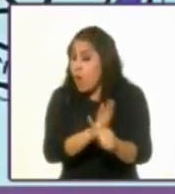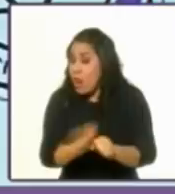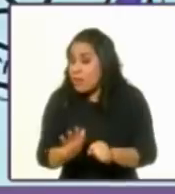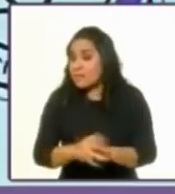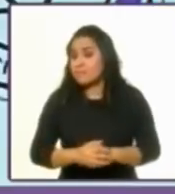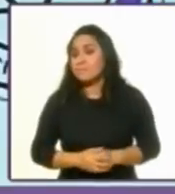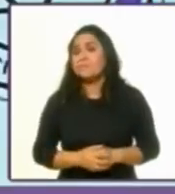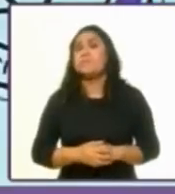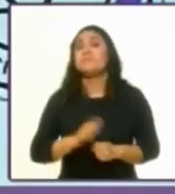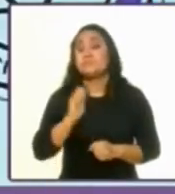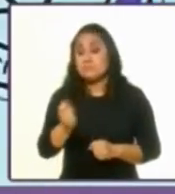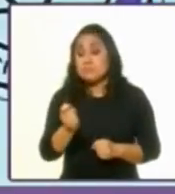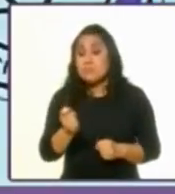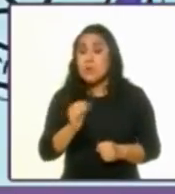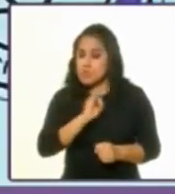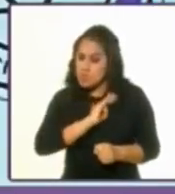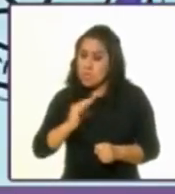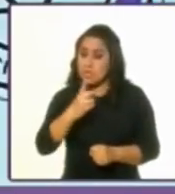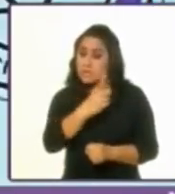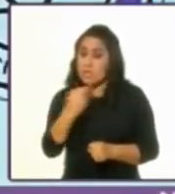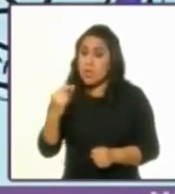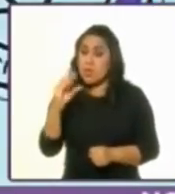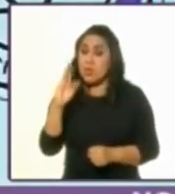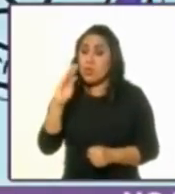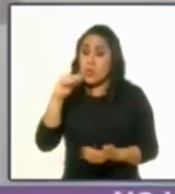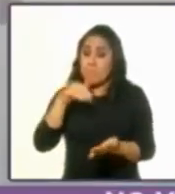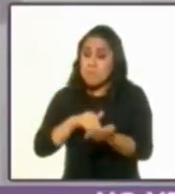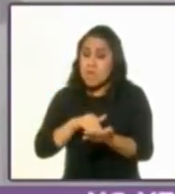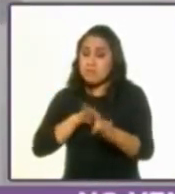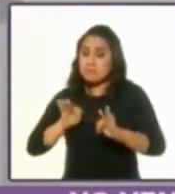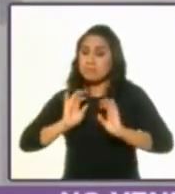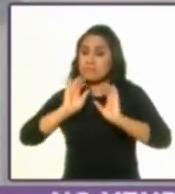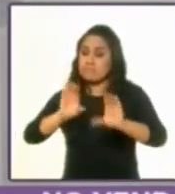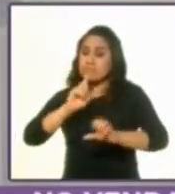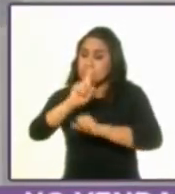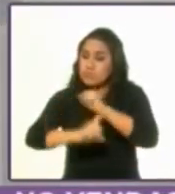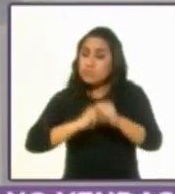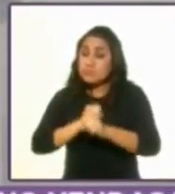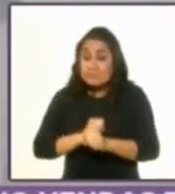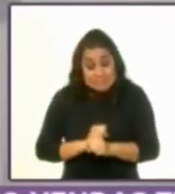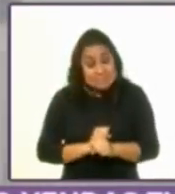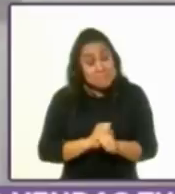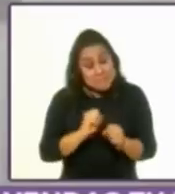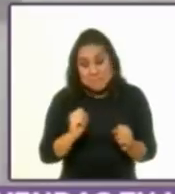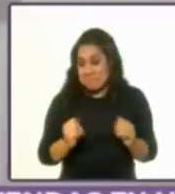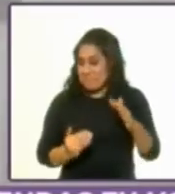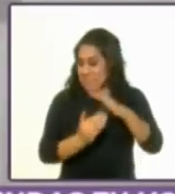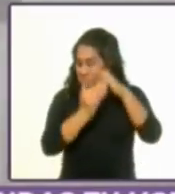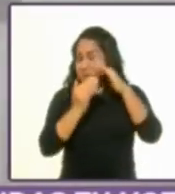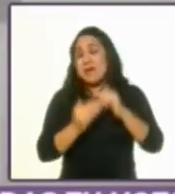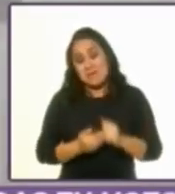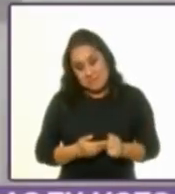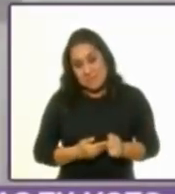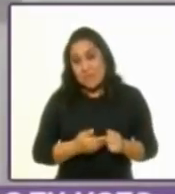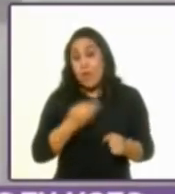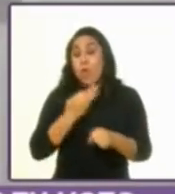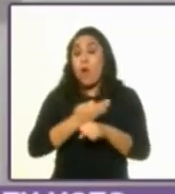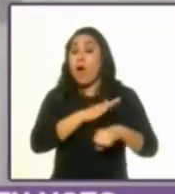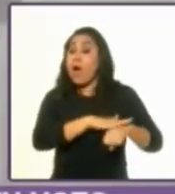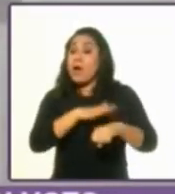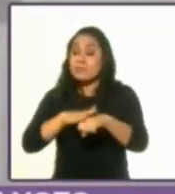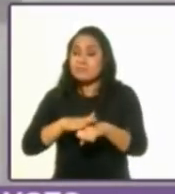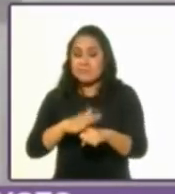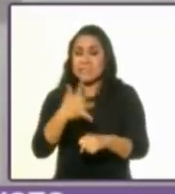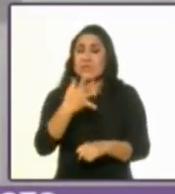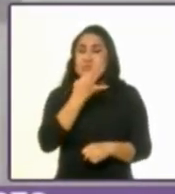genera 190 mil empleos al año carpinteyro se les está terminando ya esta